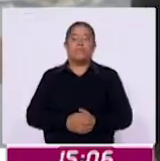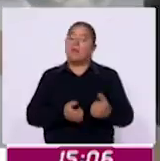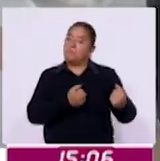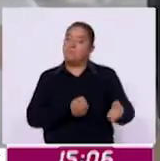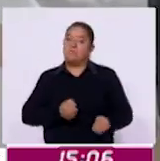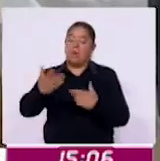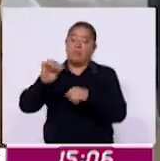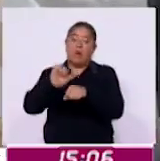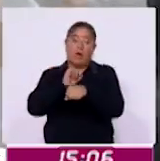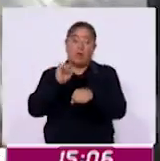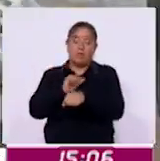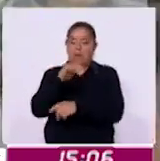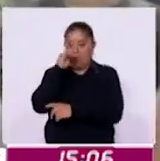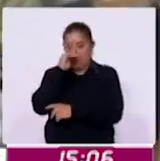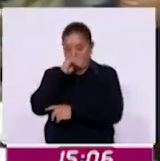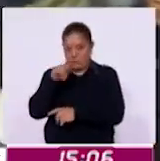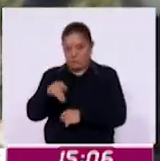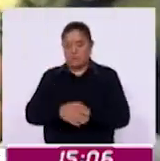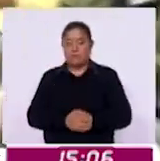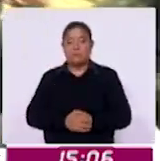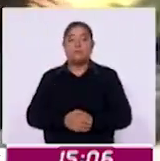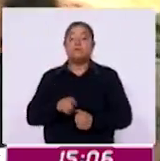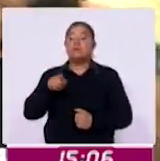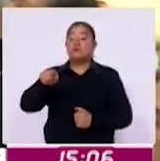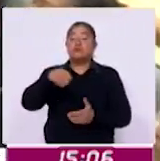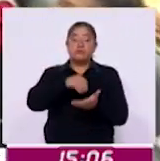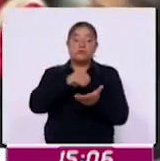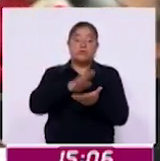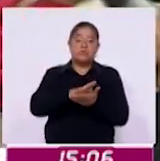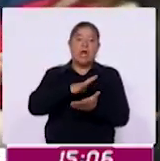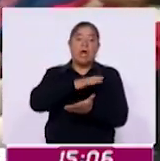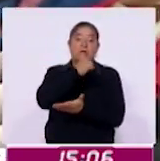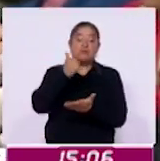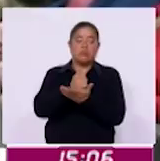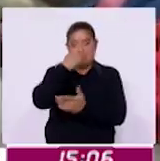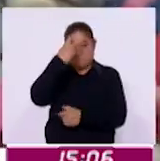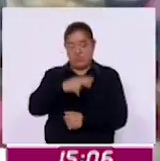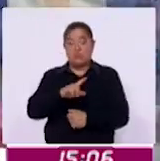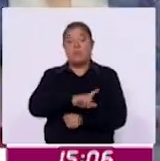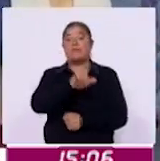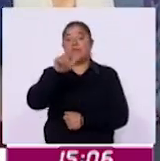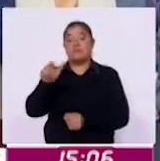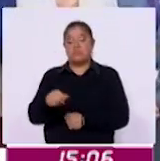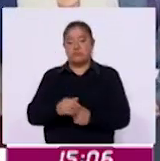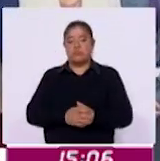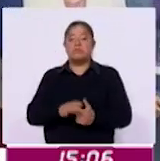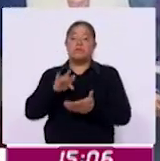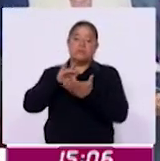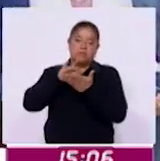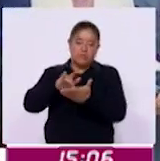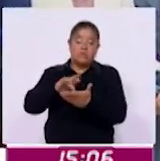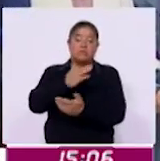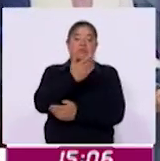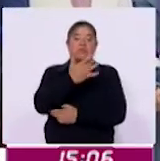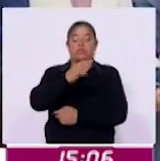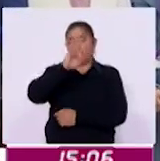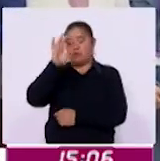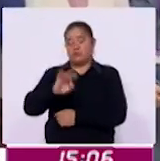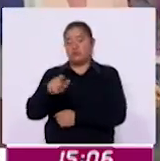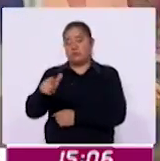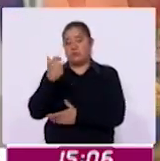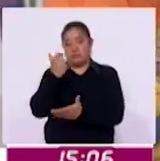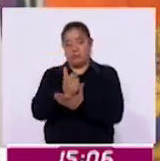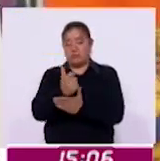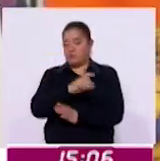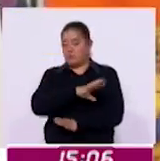gratuitos en caso de sus citas que tienen en Ciudad de México. Y posteriormente les apoyamos con el 50% del costo